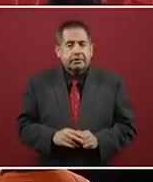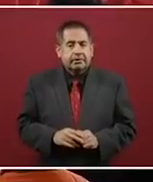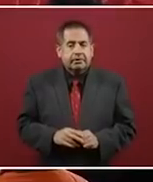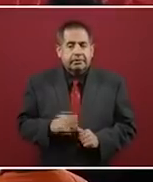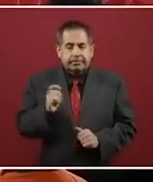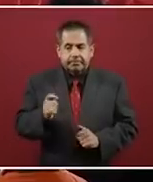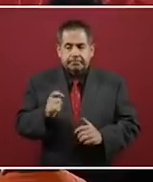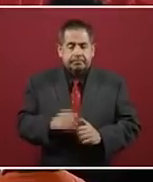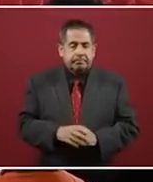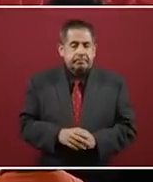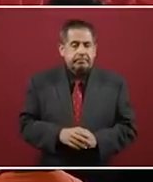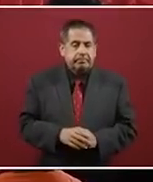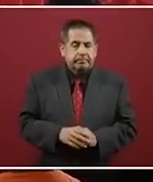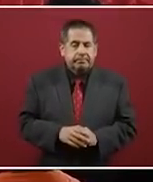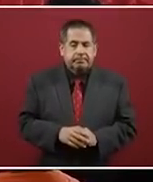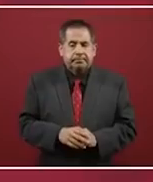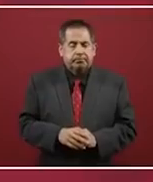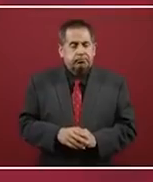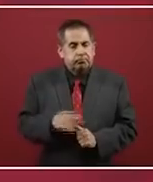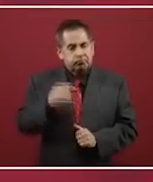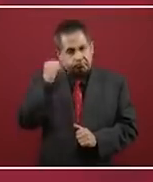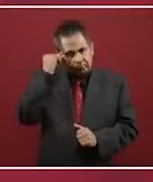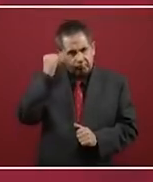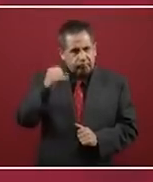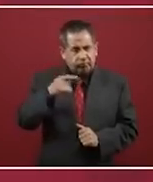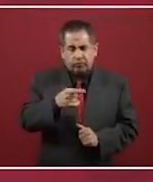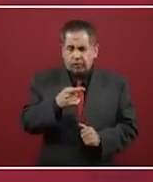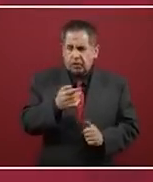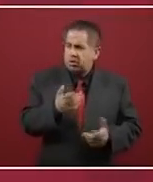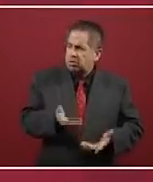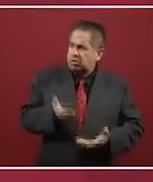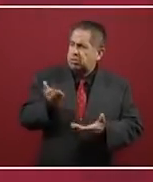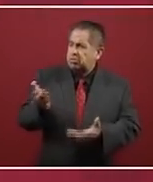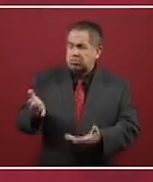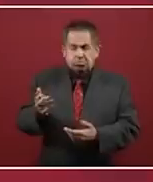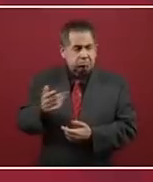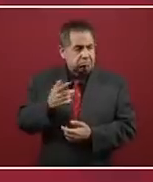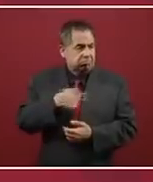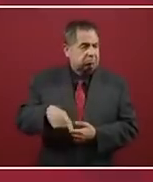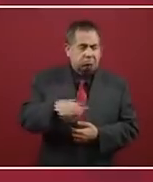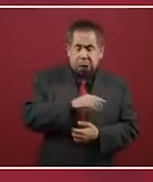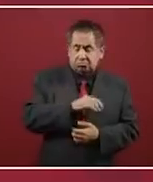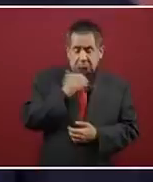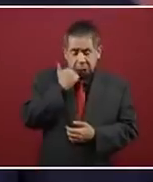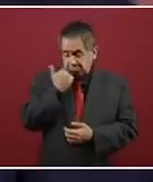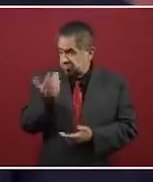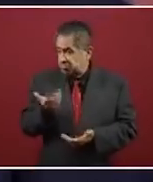qué y ponía a disposición de